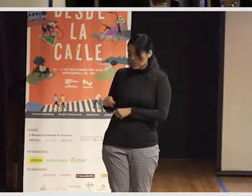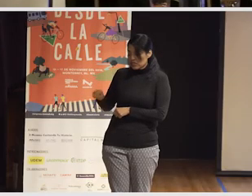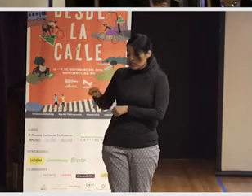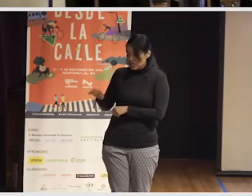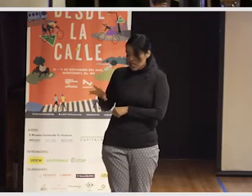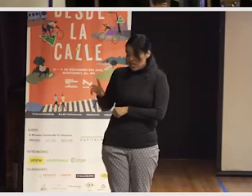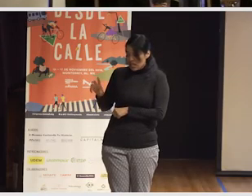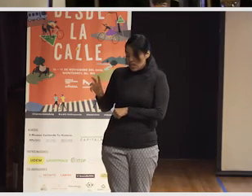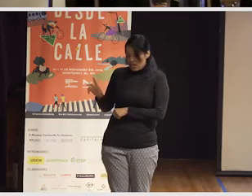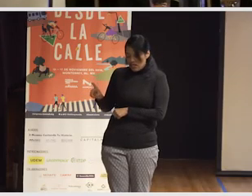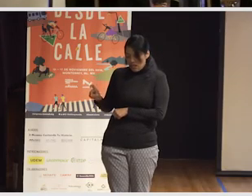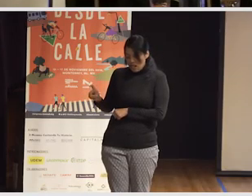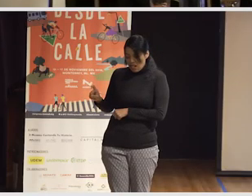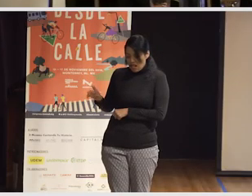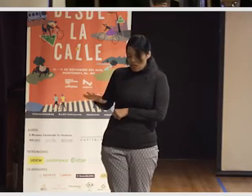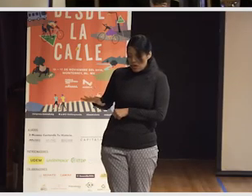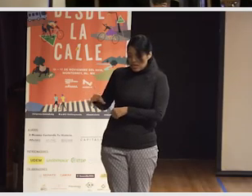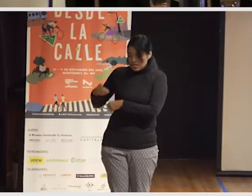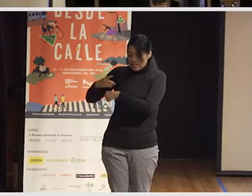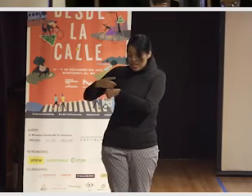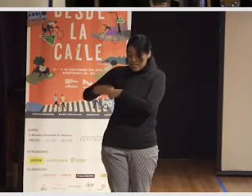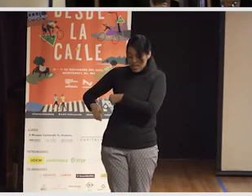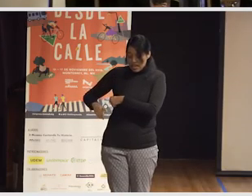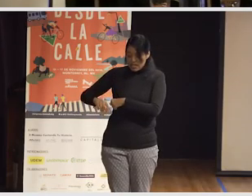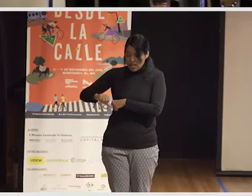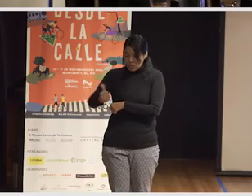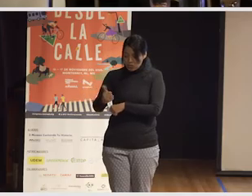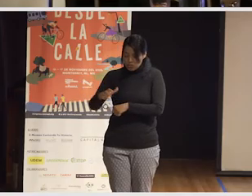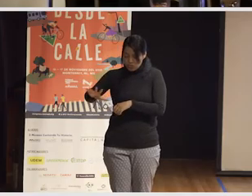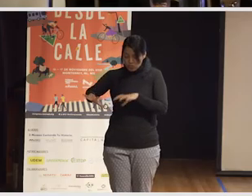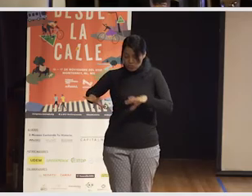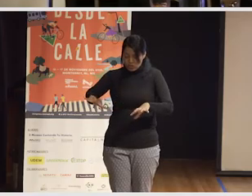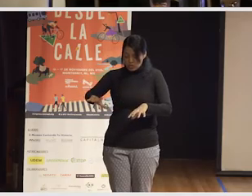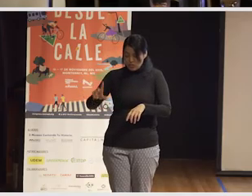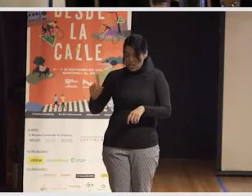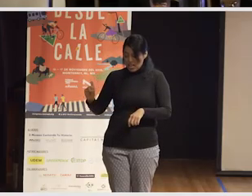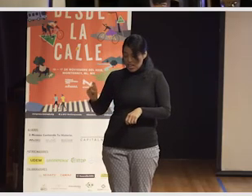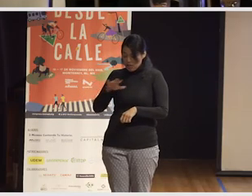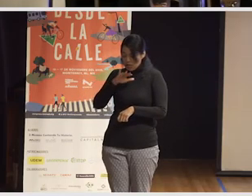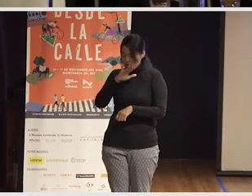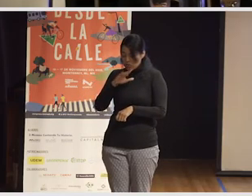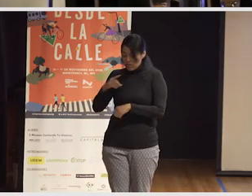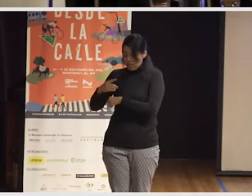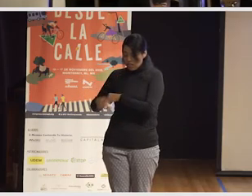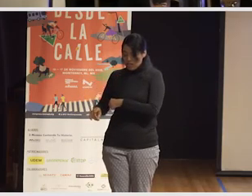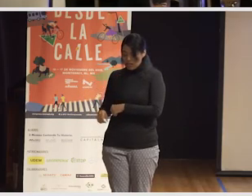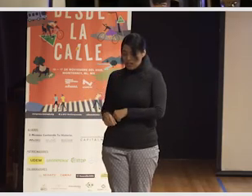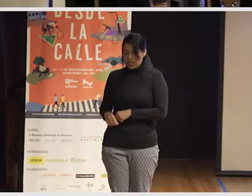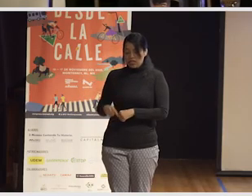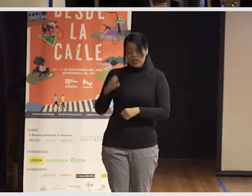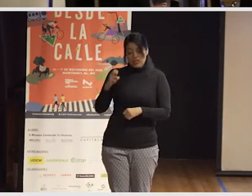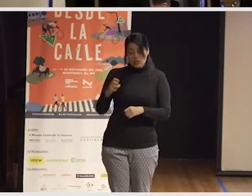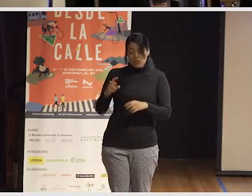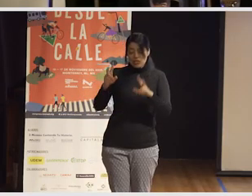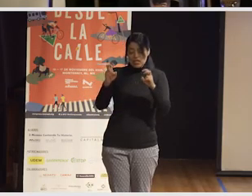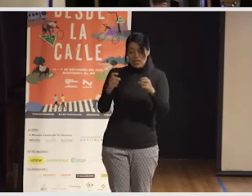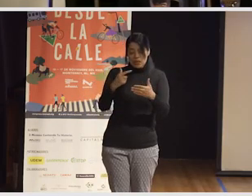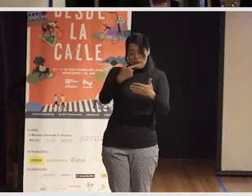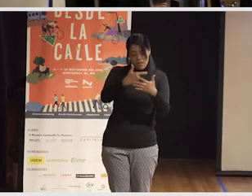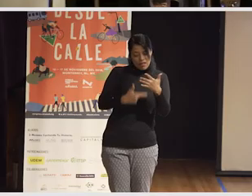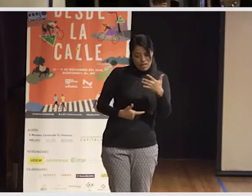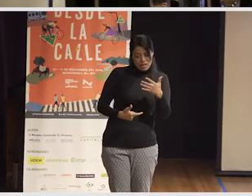sobre todo qué afecta a los campos de cultivo de los de los demás municipios entonces lo que está en la agenda es el tema del agua